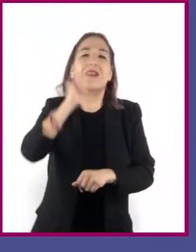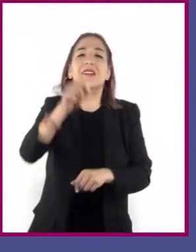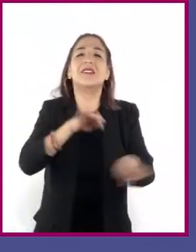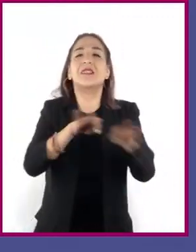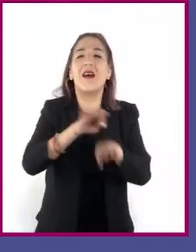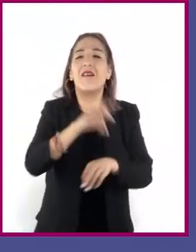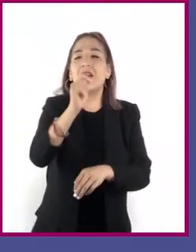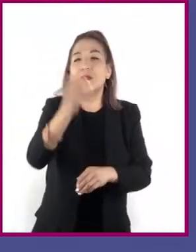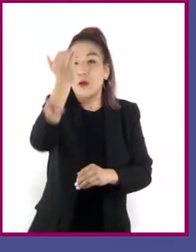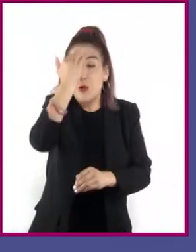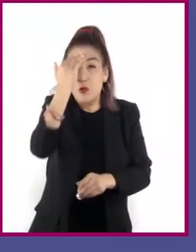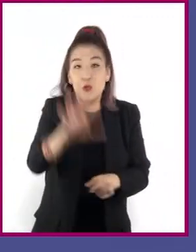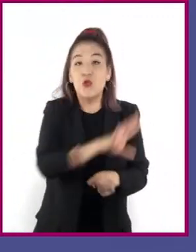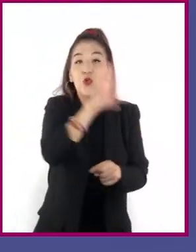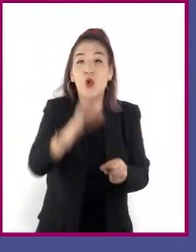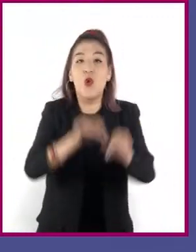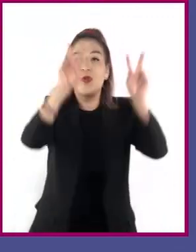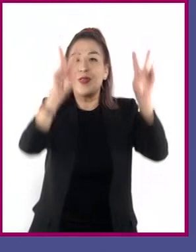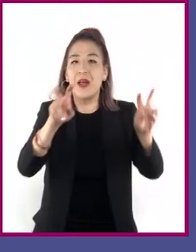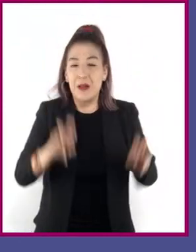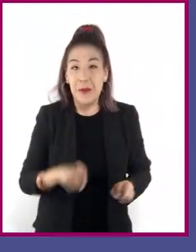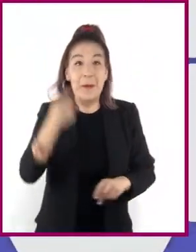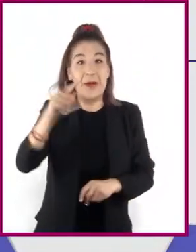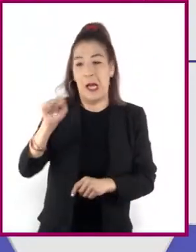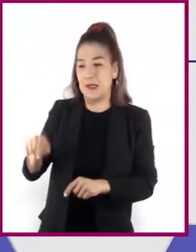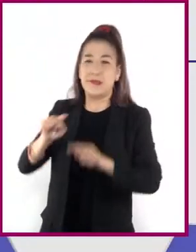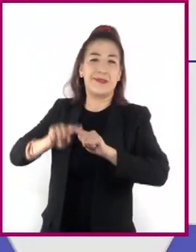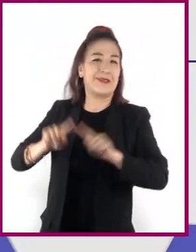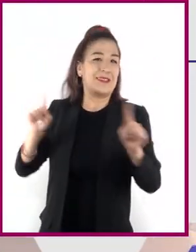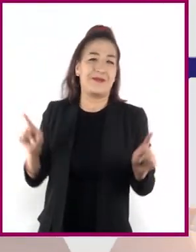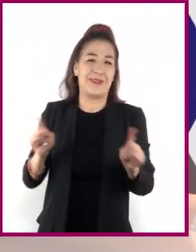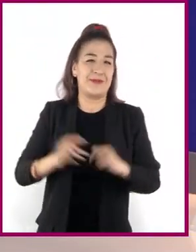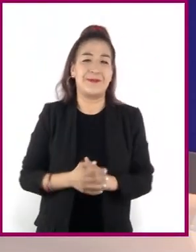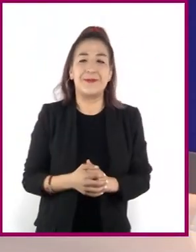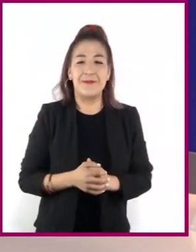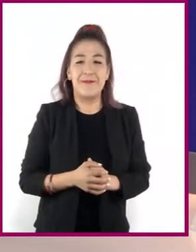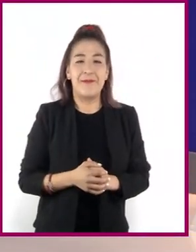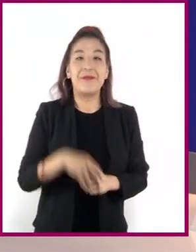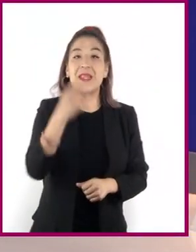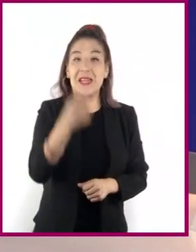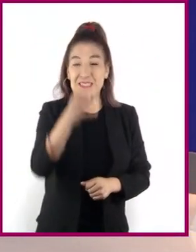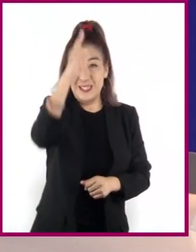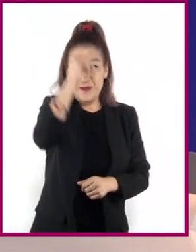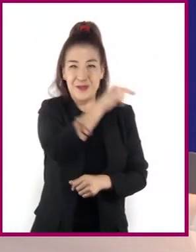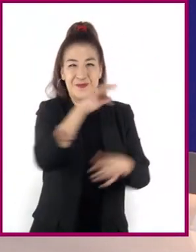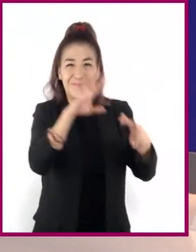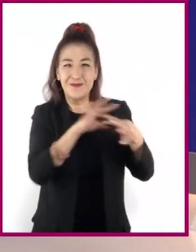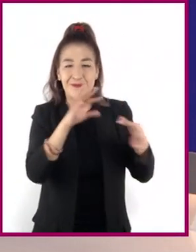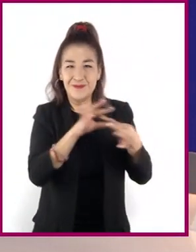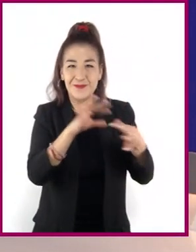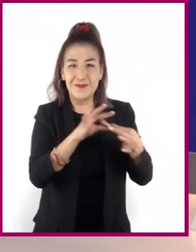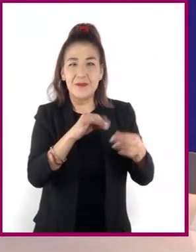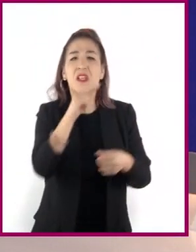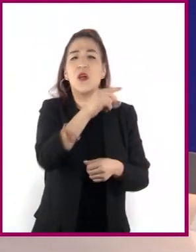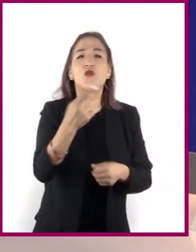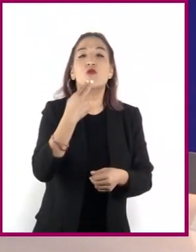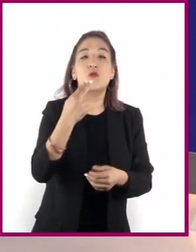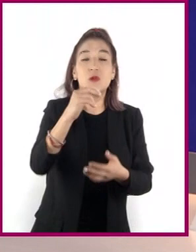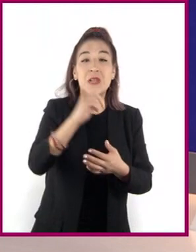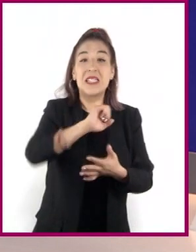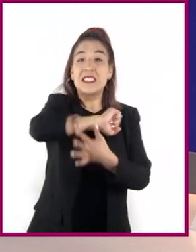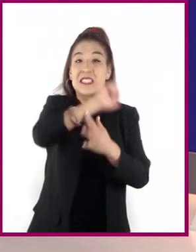editor es conocedor de todos los temas que se están llevando a cabo de acuerdo con lo que escuchamos el uso de sinónimos es